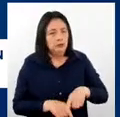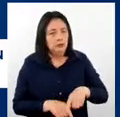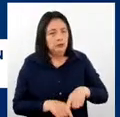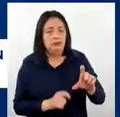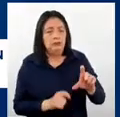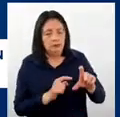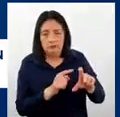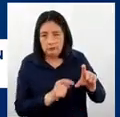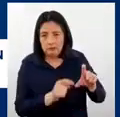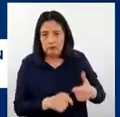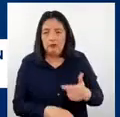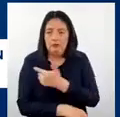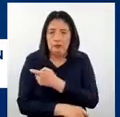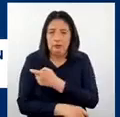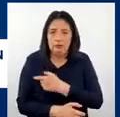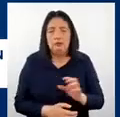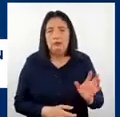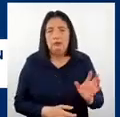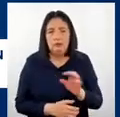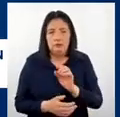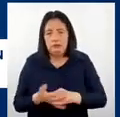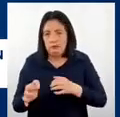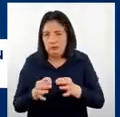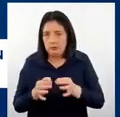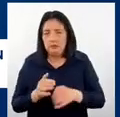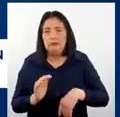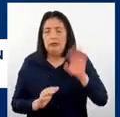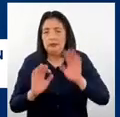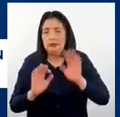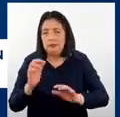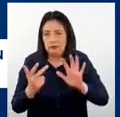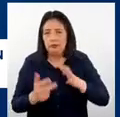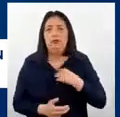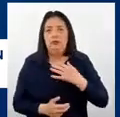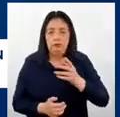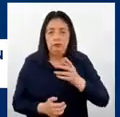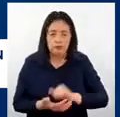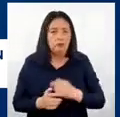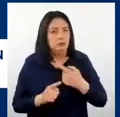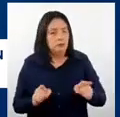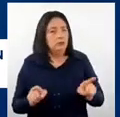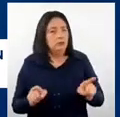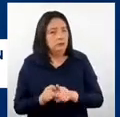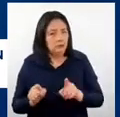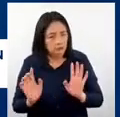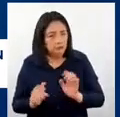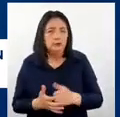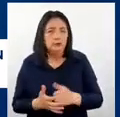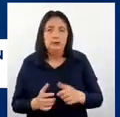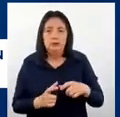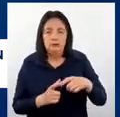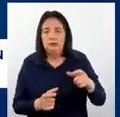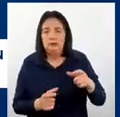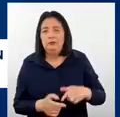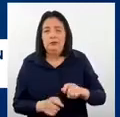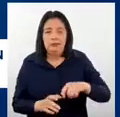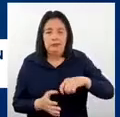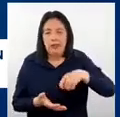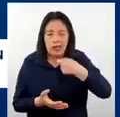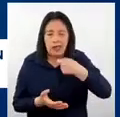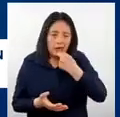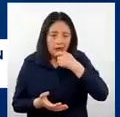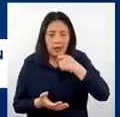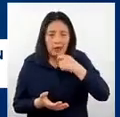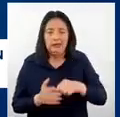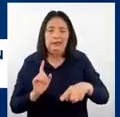estos casos, perdón, me estaba olvidando de señalar que son mayores de 18 años, pero existe la alternativa de presentar una prueba molecular con resultado negativo no mayor